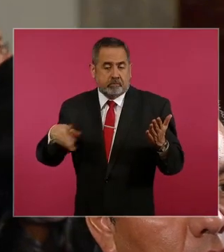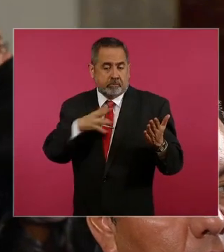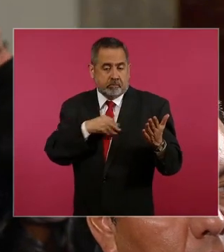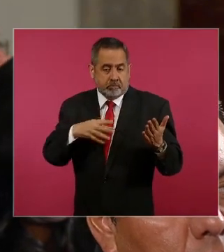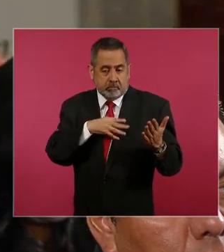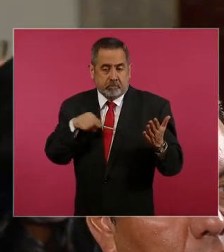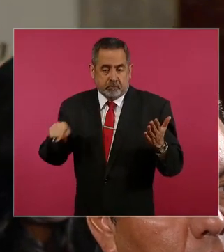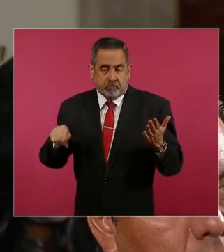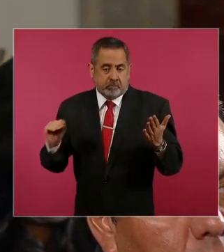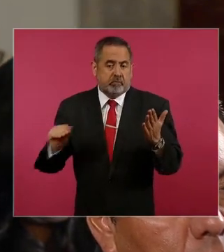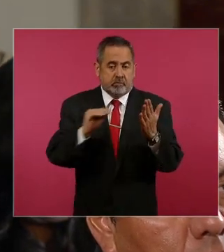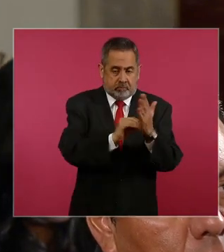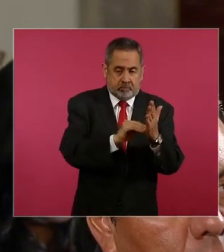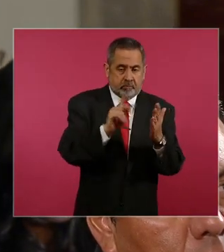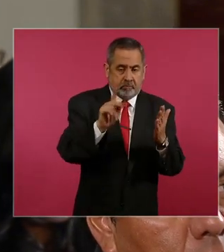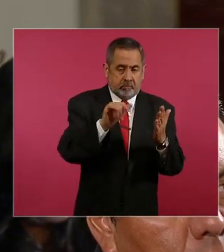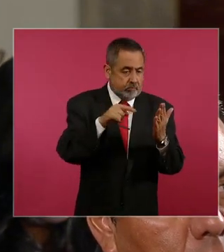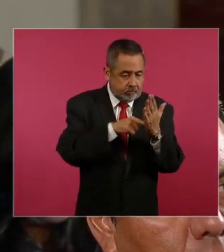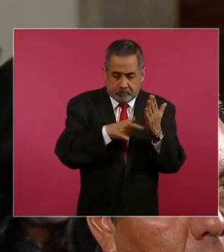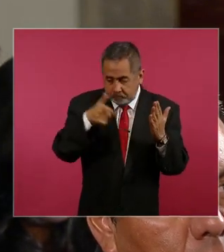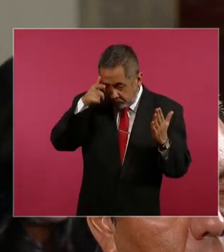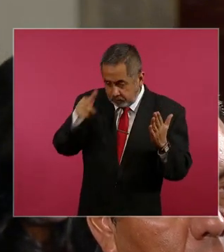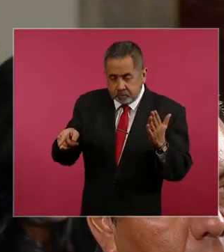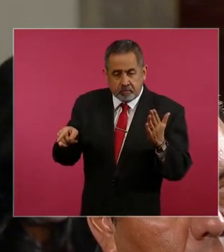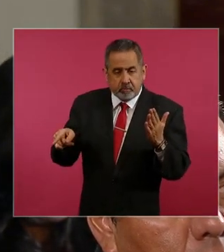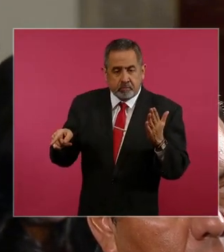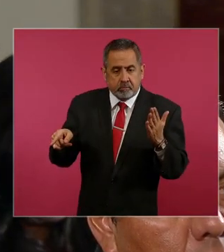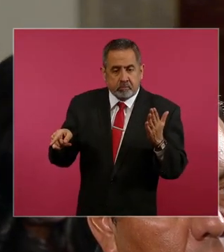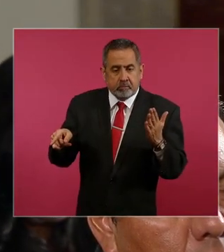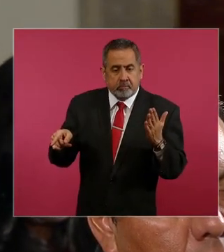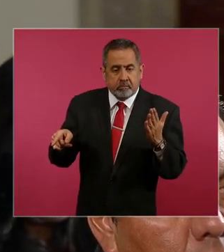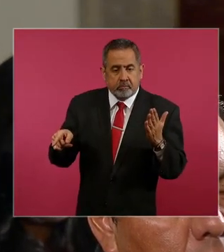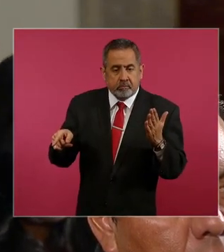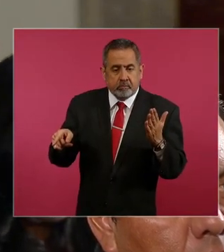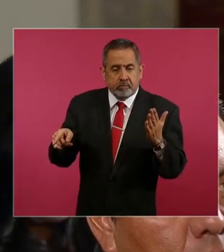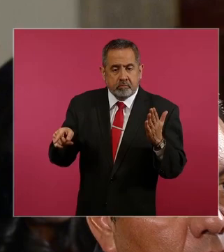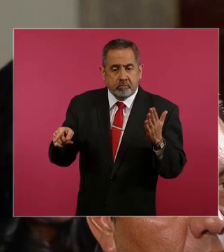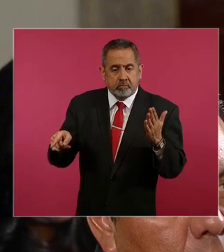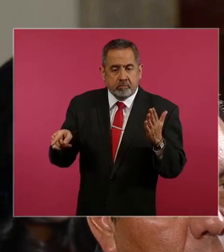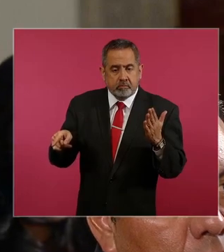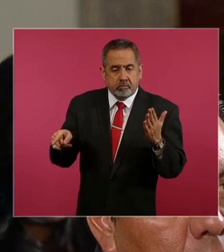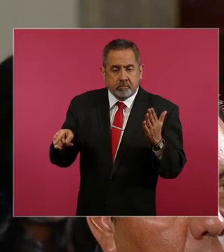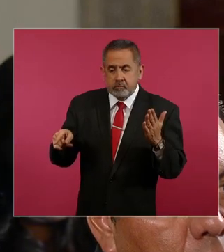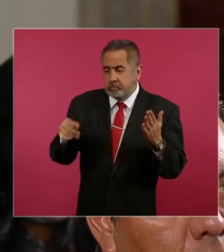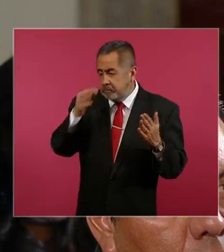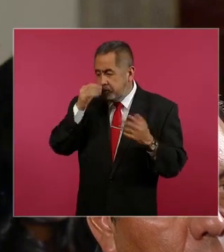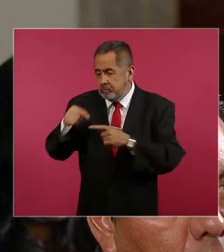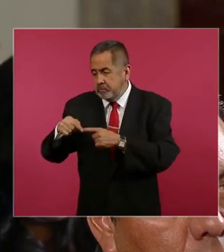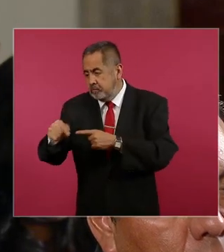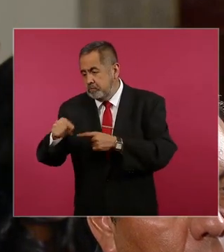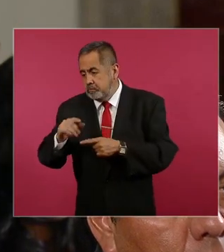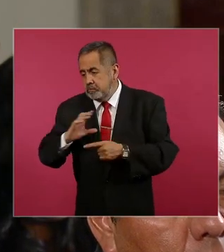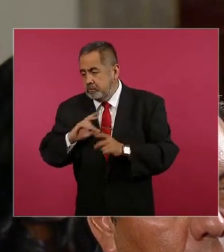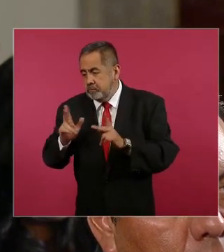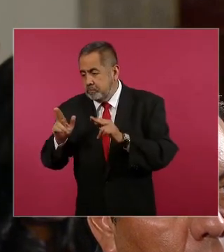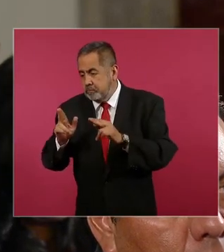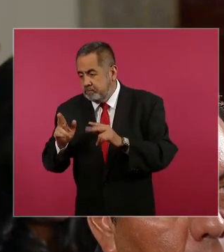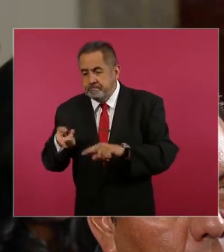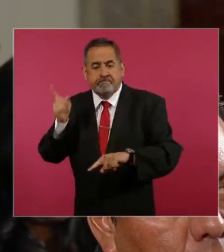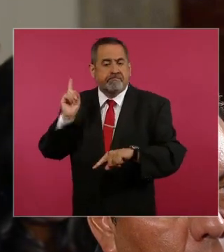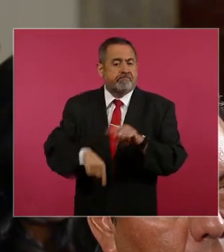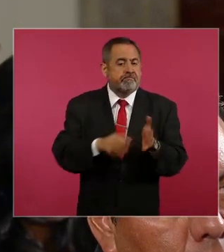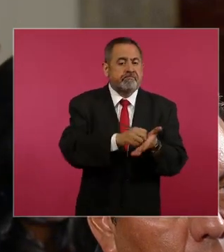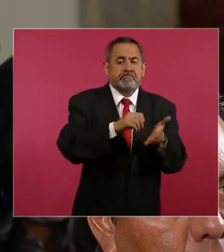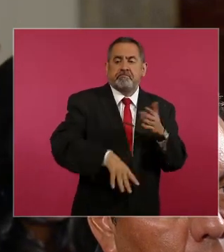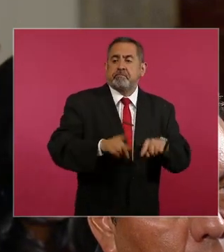dentro de la póliza y de repente como se dieron cuenta que ella estaba en un cáncer casi terminal, pues la sacaron de la póliza sin ningún